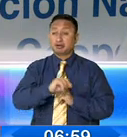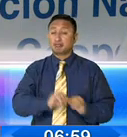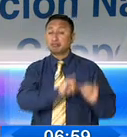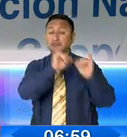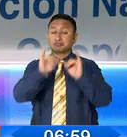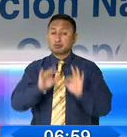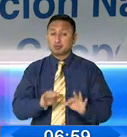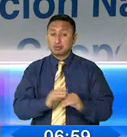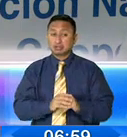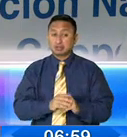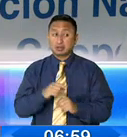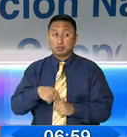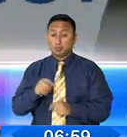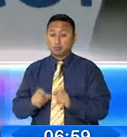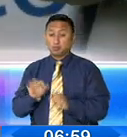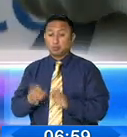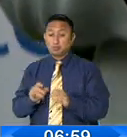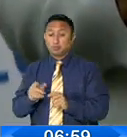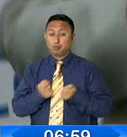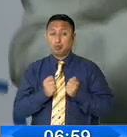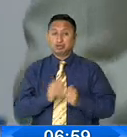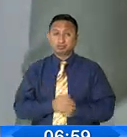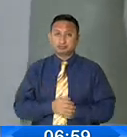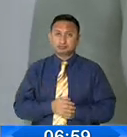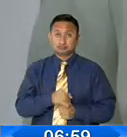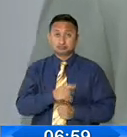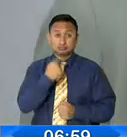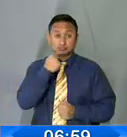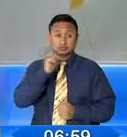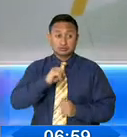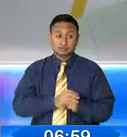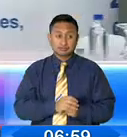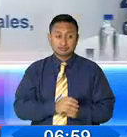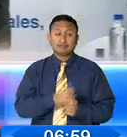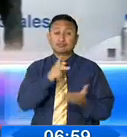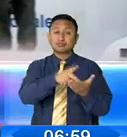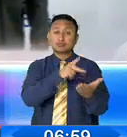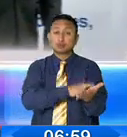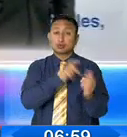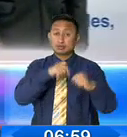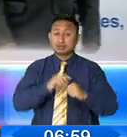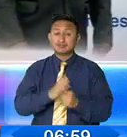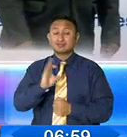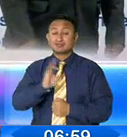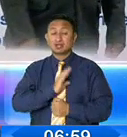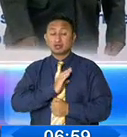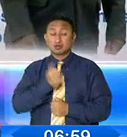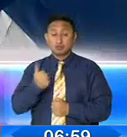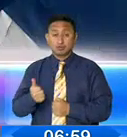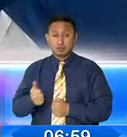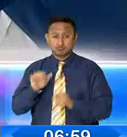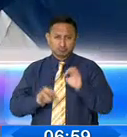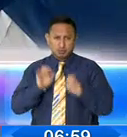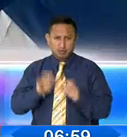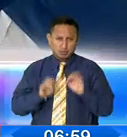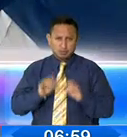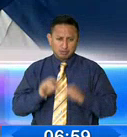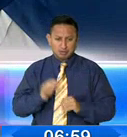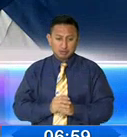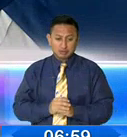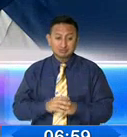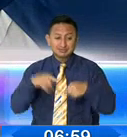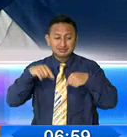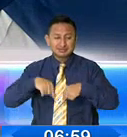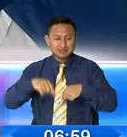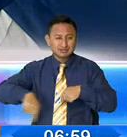estaba manipulado. Con orgullo comentan que el software fue diseñado por técnicos de la entidad, a pesar de las limitaciones con